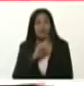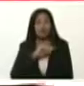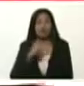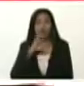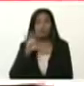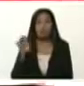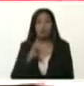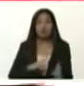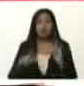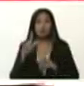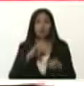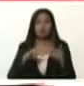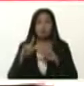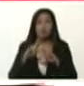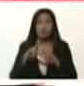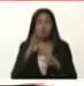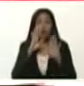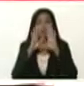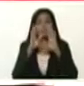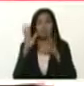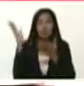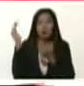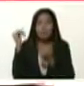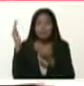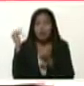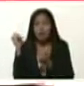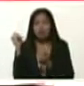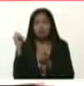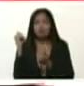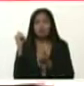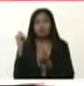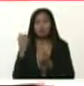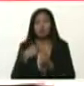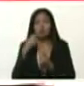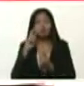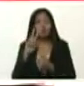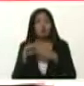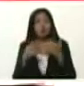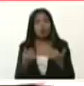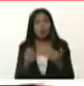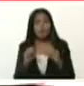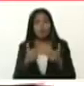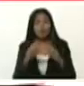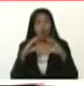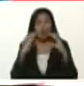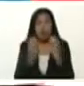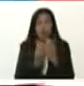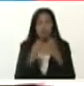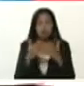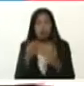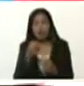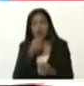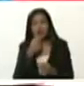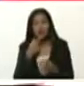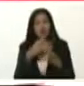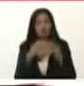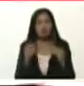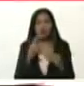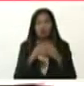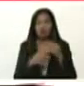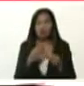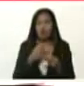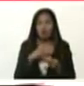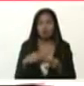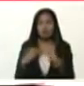amor, con esperanza. Yo veo ahora que iniciamos clases. Qué bello todo lo que ustedes hacen, llevando